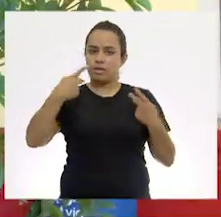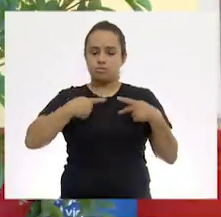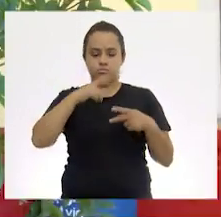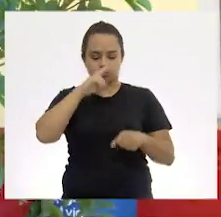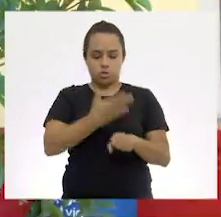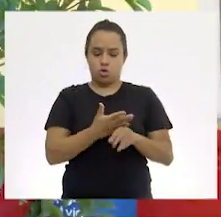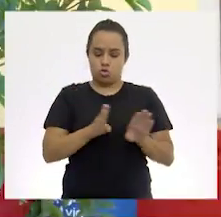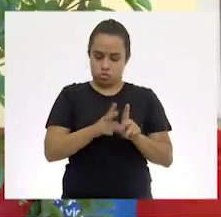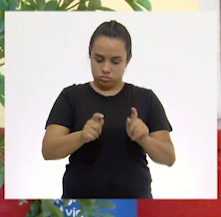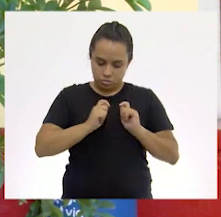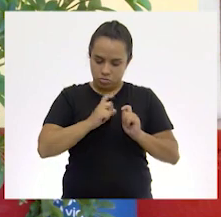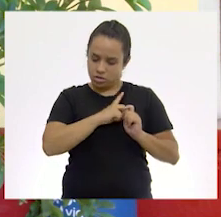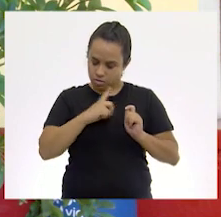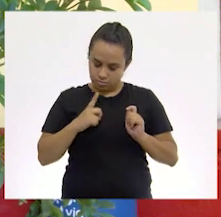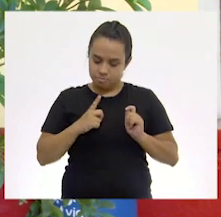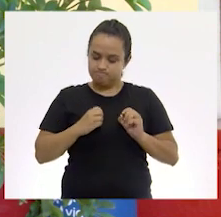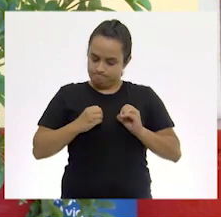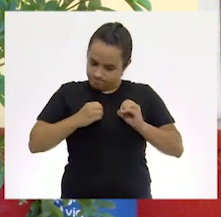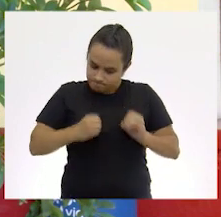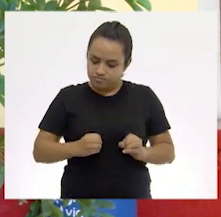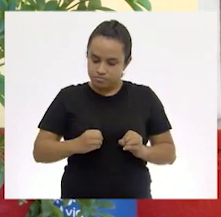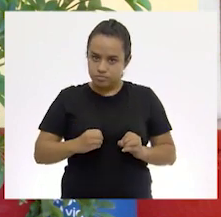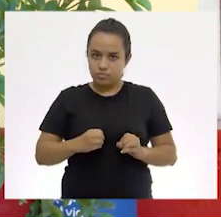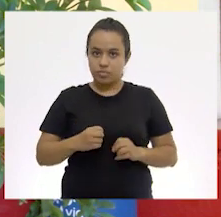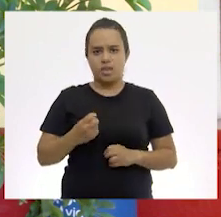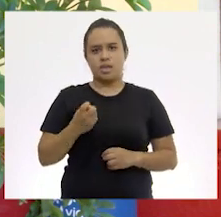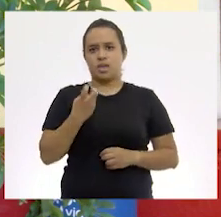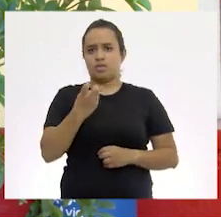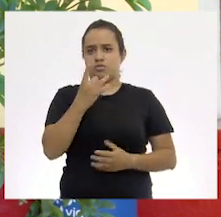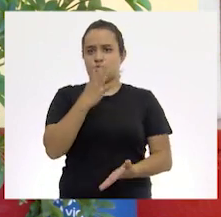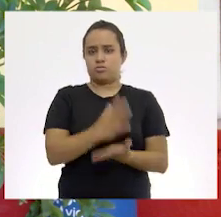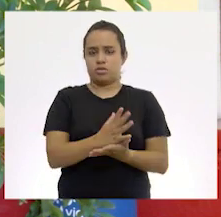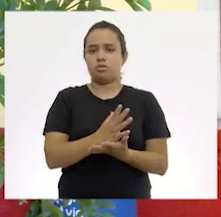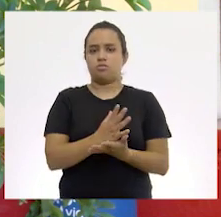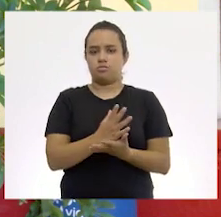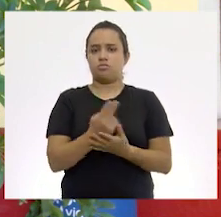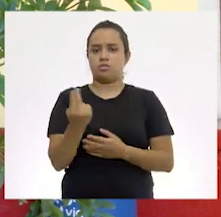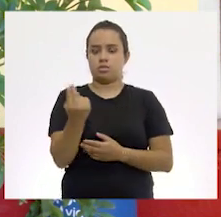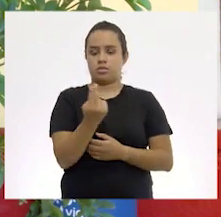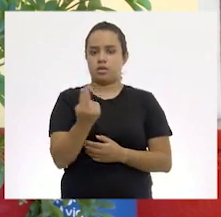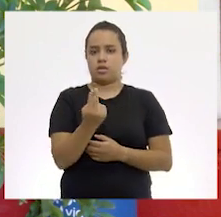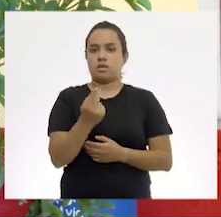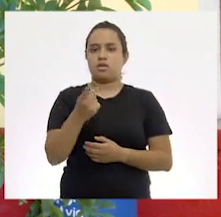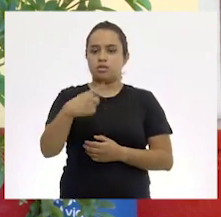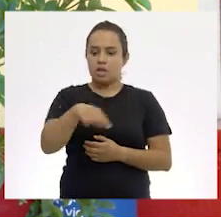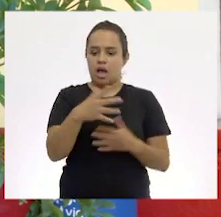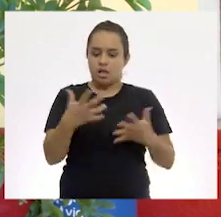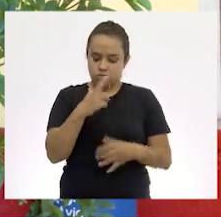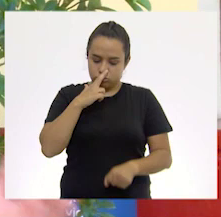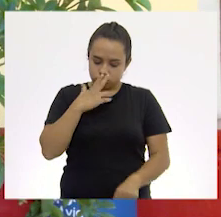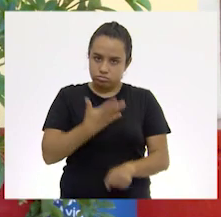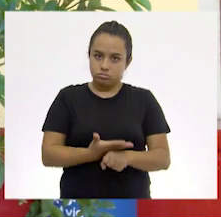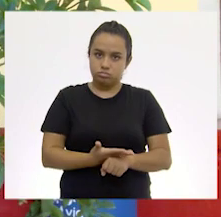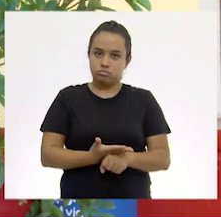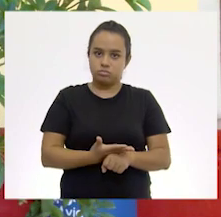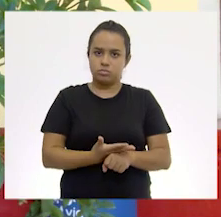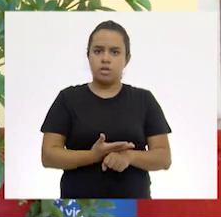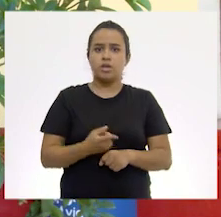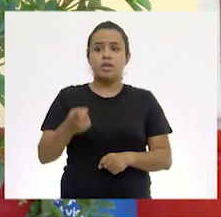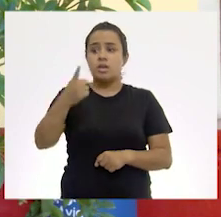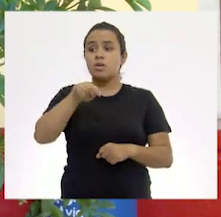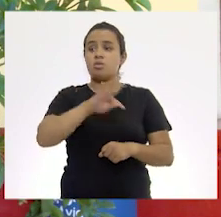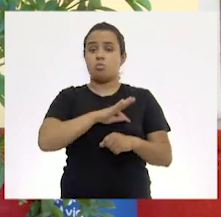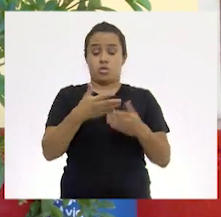estudiante y ya eso sería todo lo que necesitaríamos: compromiso, disciplina y abrirte a las